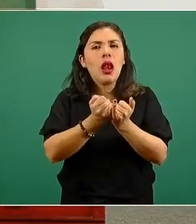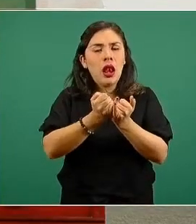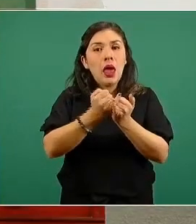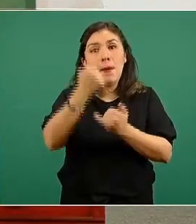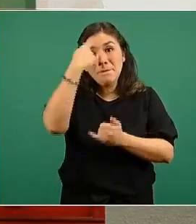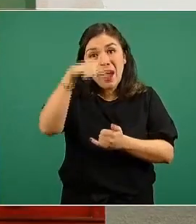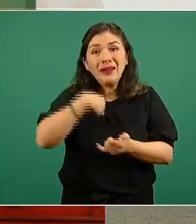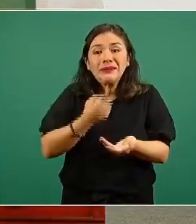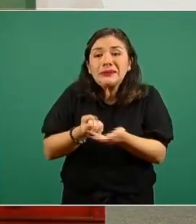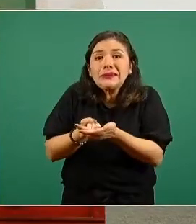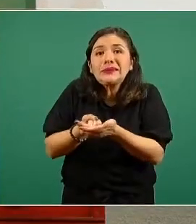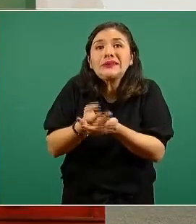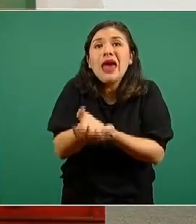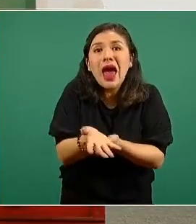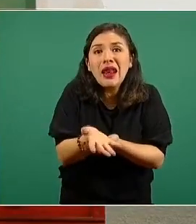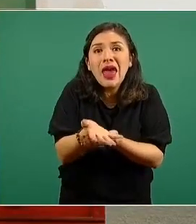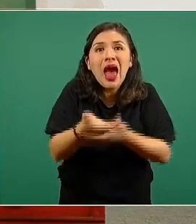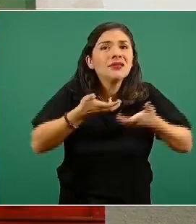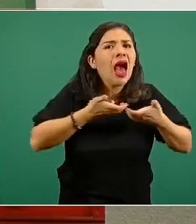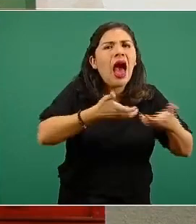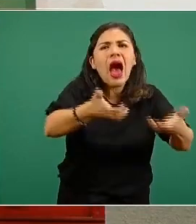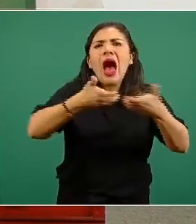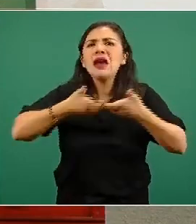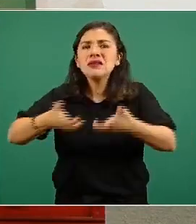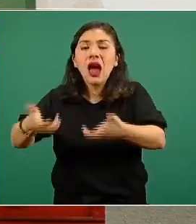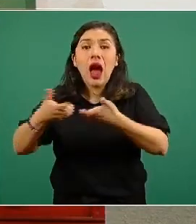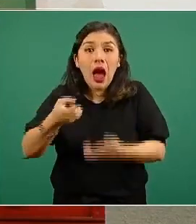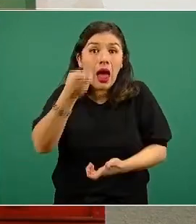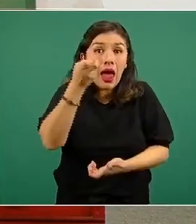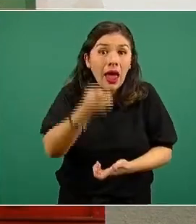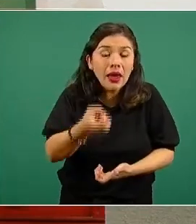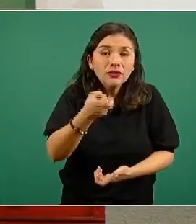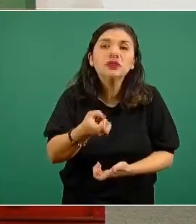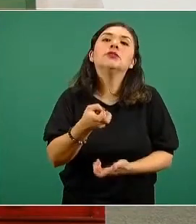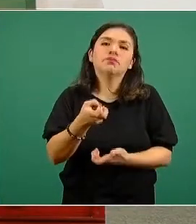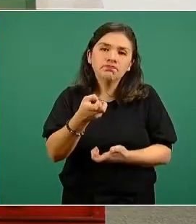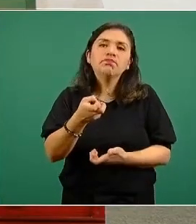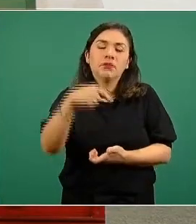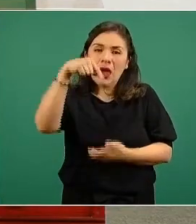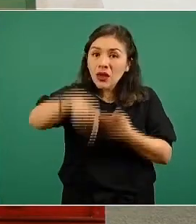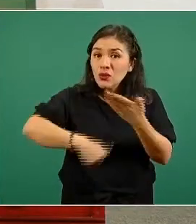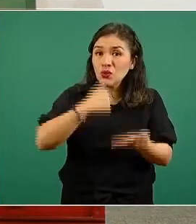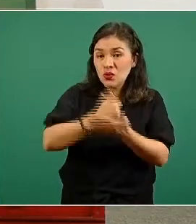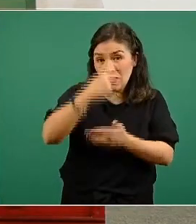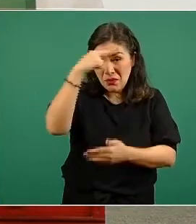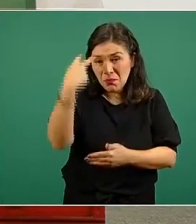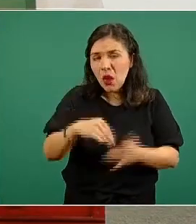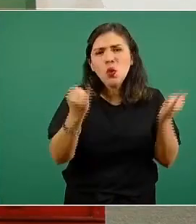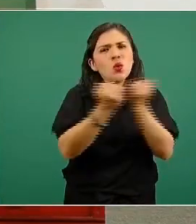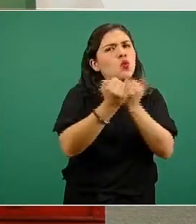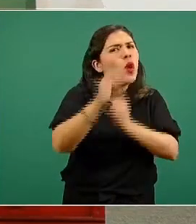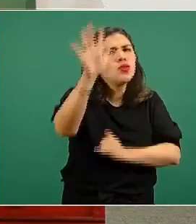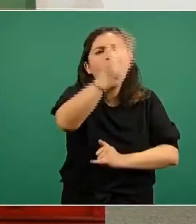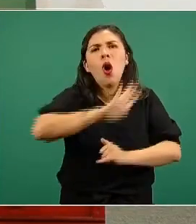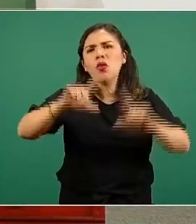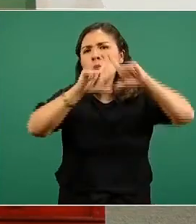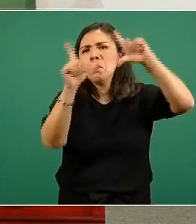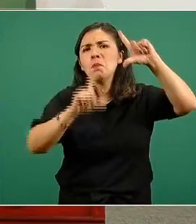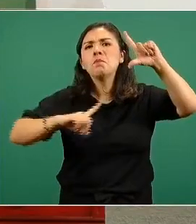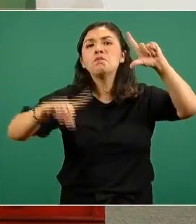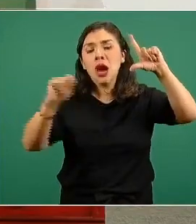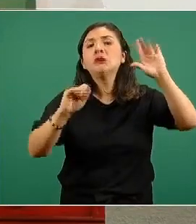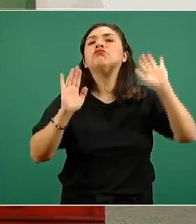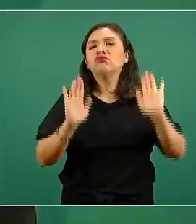al salir a las calles, definitivamente en la Ciudad de México y en todo el país llegará el